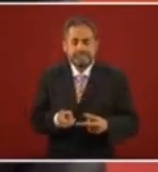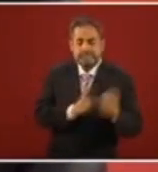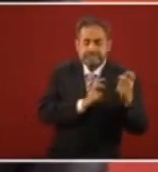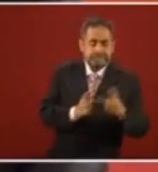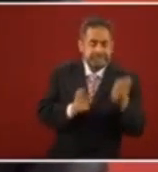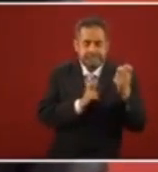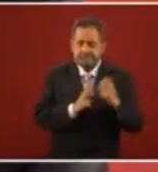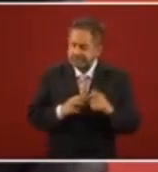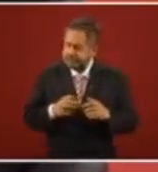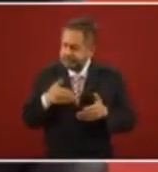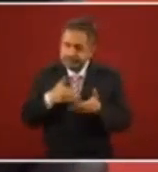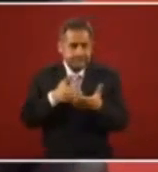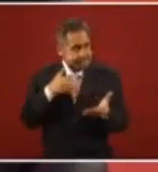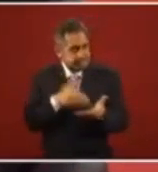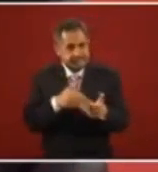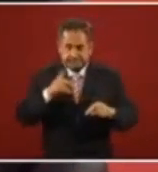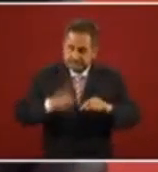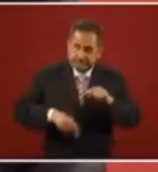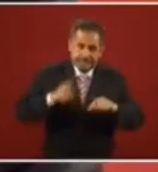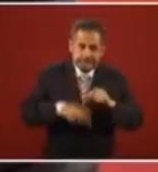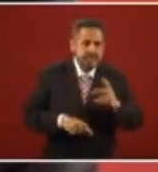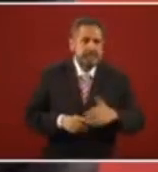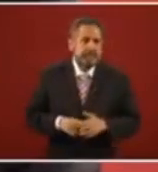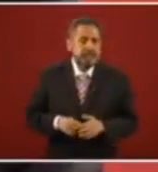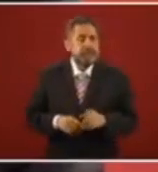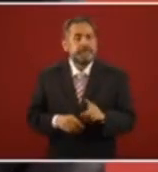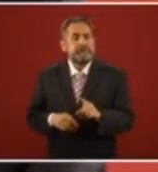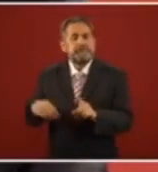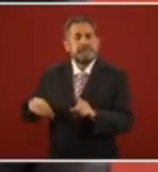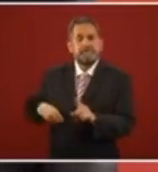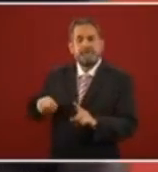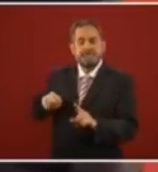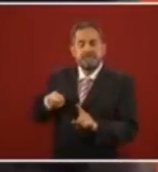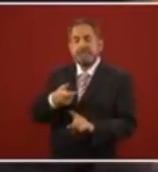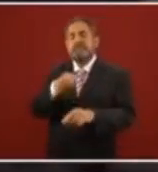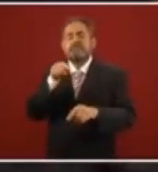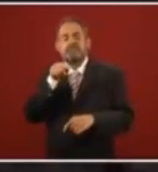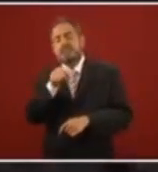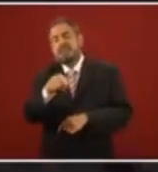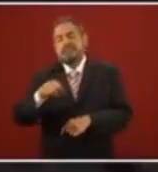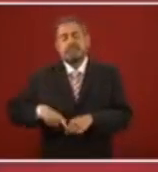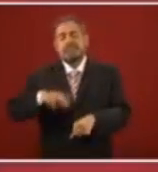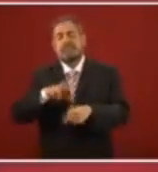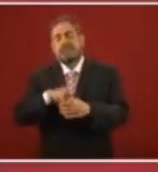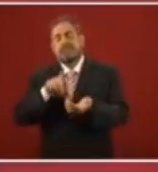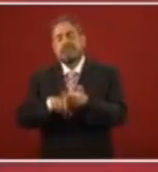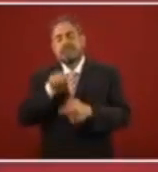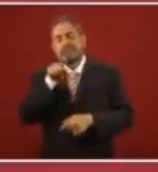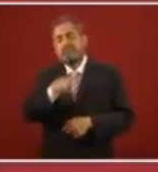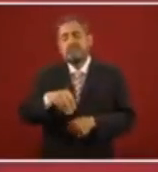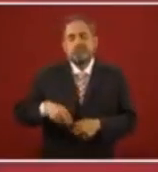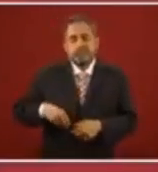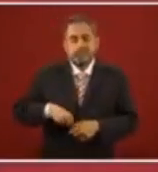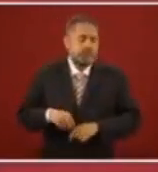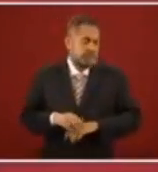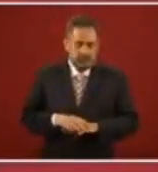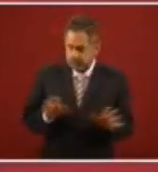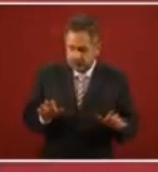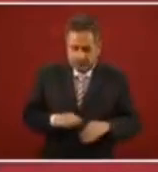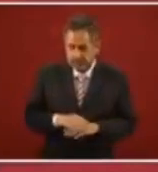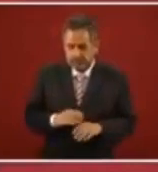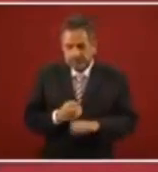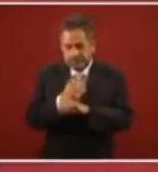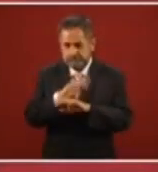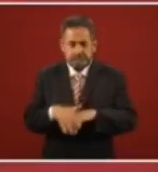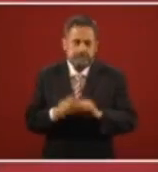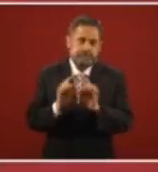actividades ilícitas pero no es echarle la culpa a un gobierno estatal